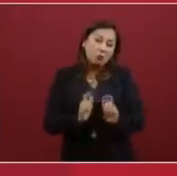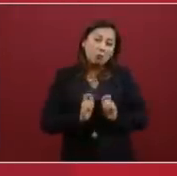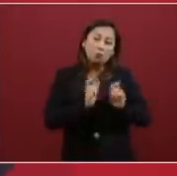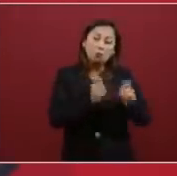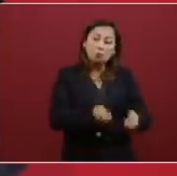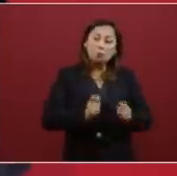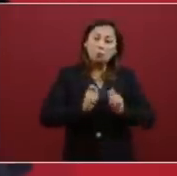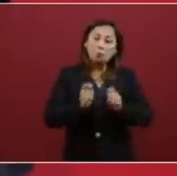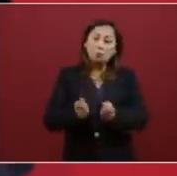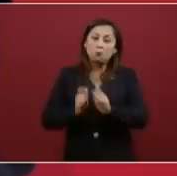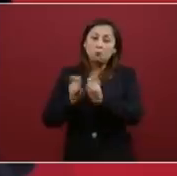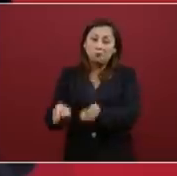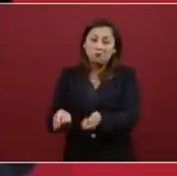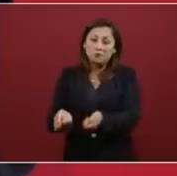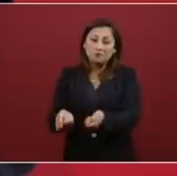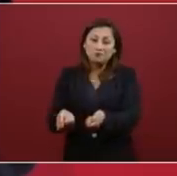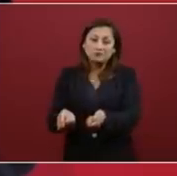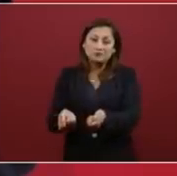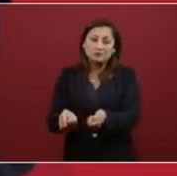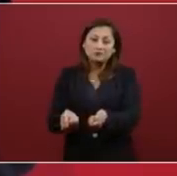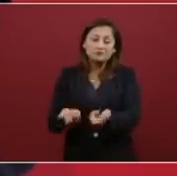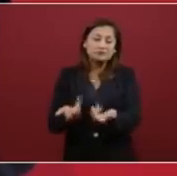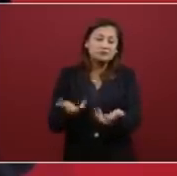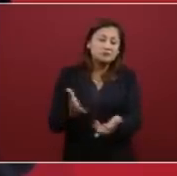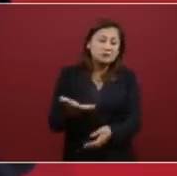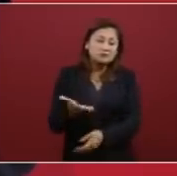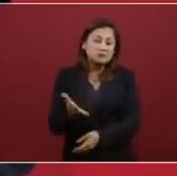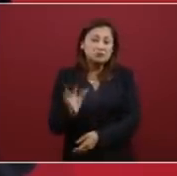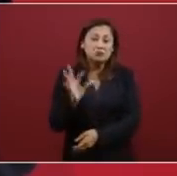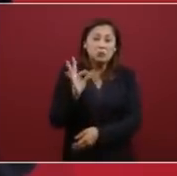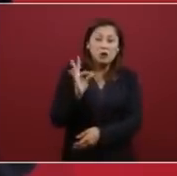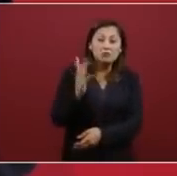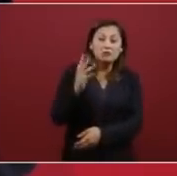entregadas a 40, 50 años.